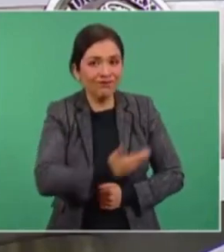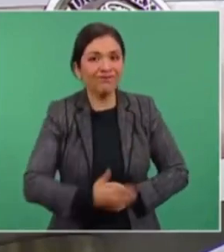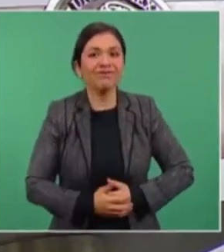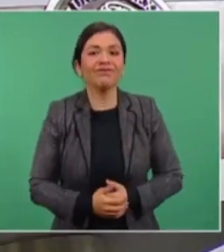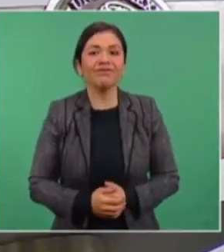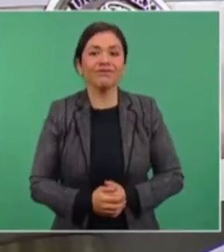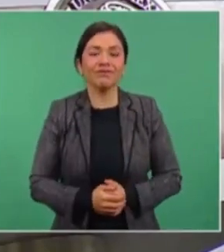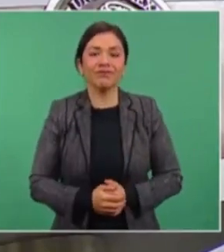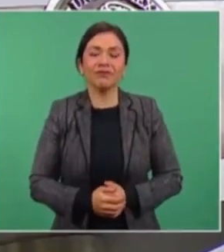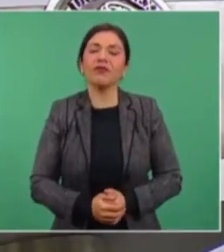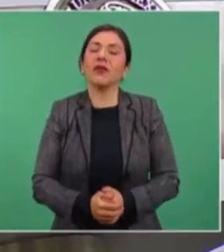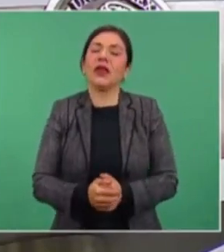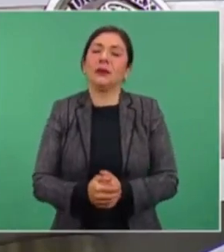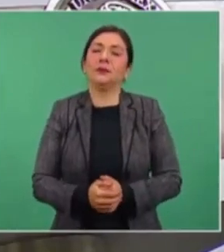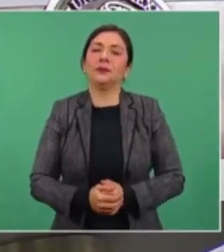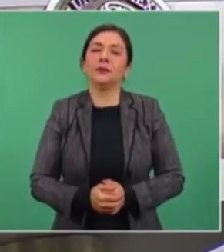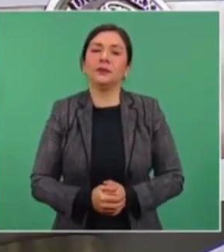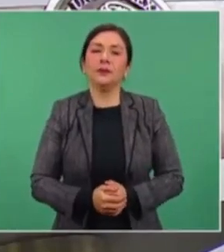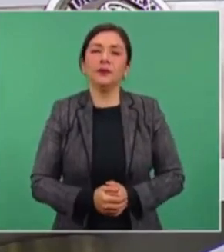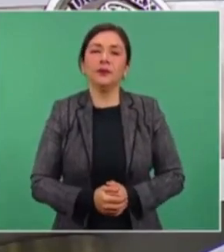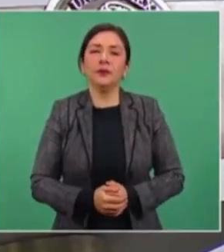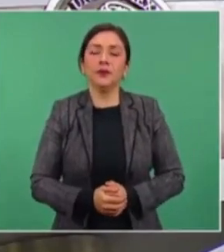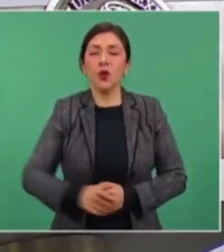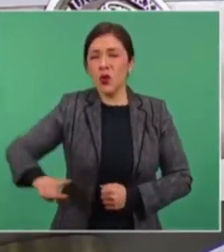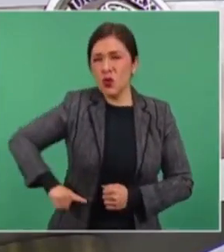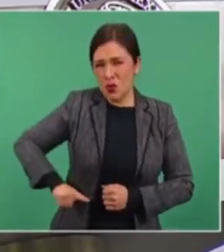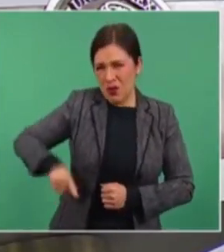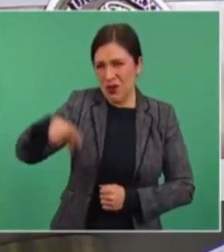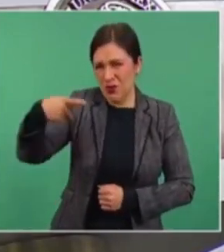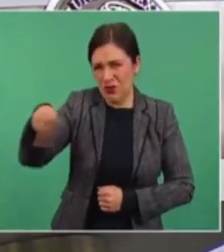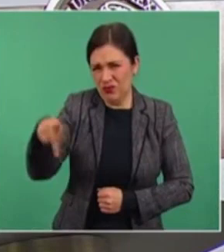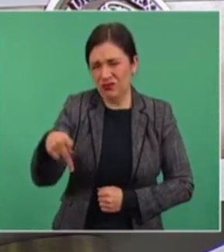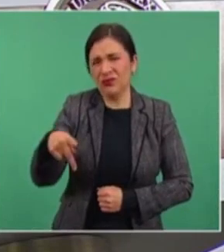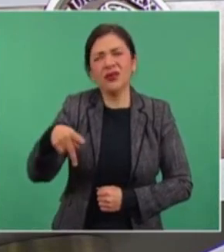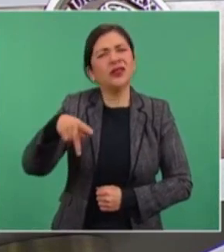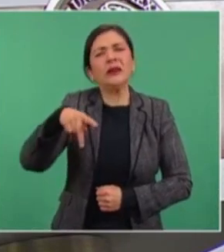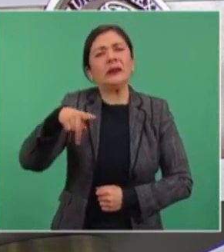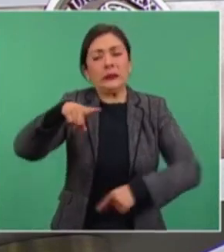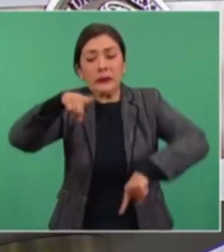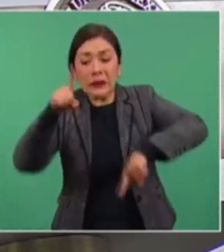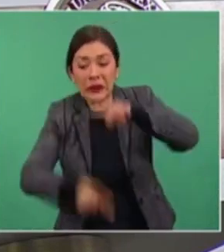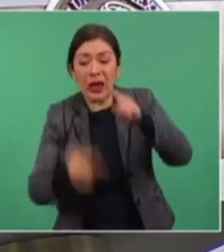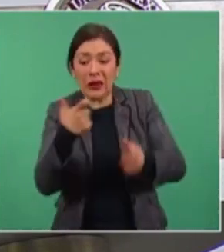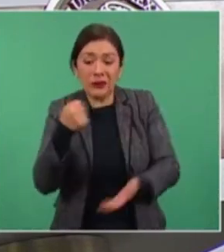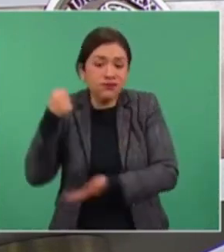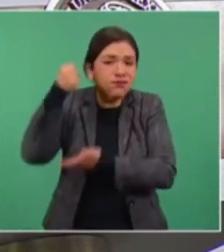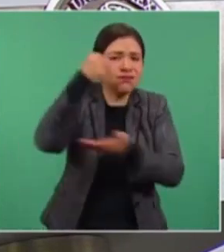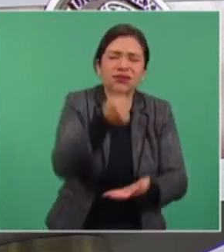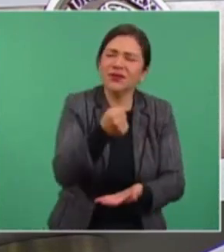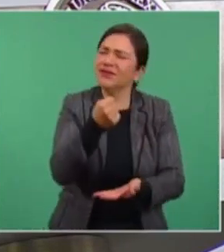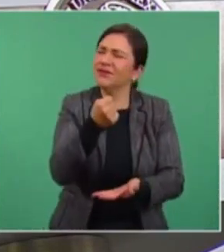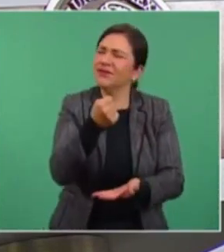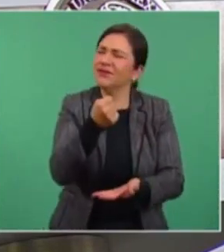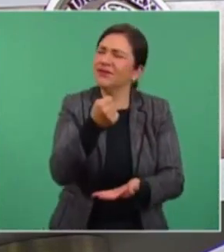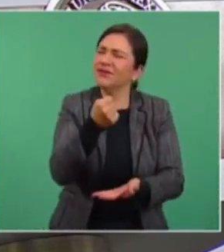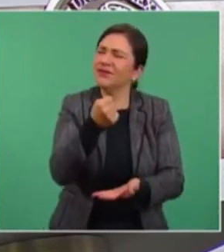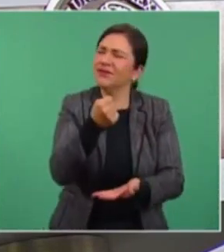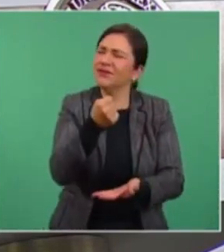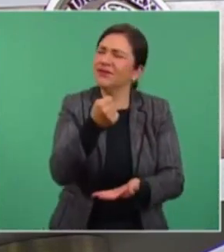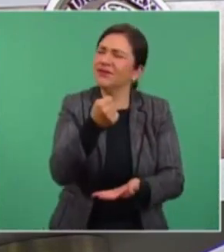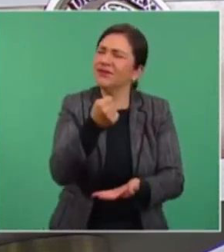Que su gobierno no recorte presupuestos, al contrario, que los robustezca,